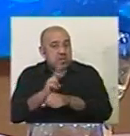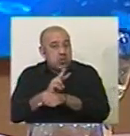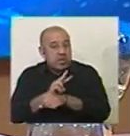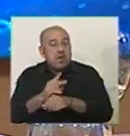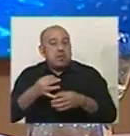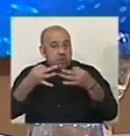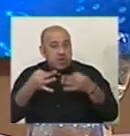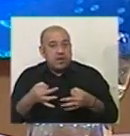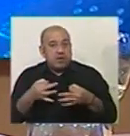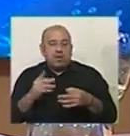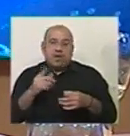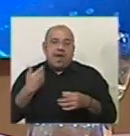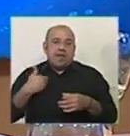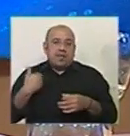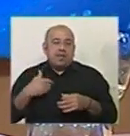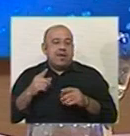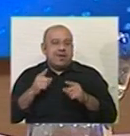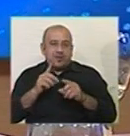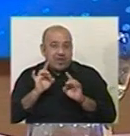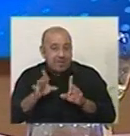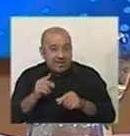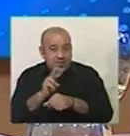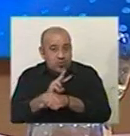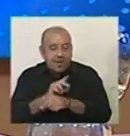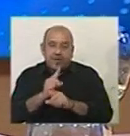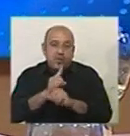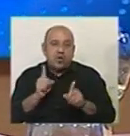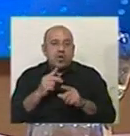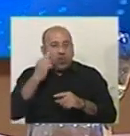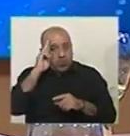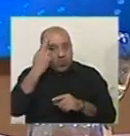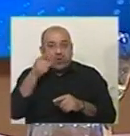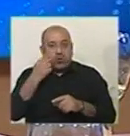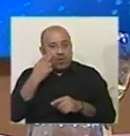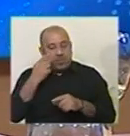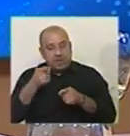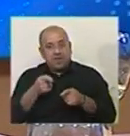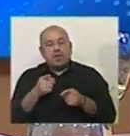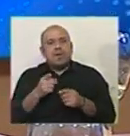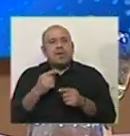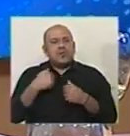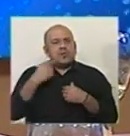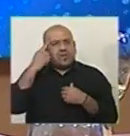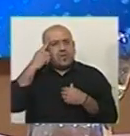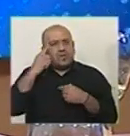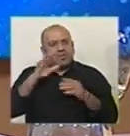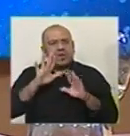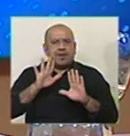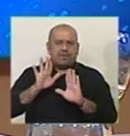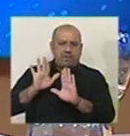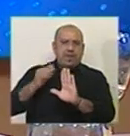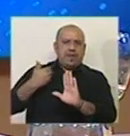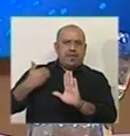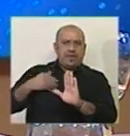la que estaba controlando. Por supuesto, y ahí también viene uno de los líos para Uruguay. Pero lo que a mí me parece, para tomar un poquito de distancia, uno lo que tiene